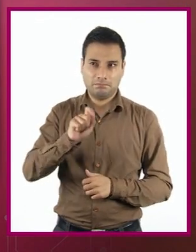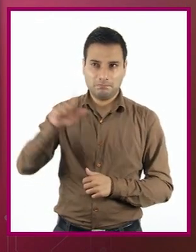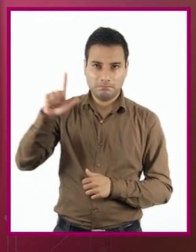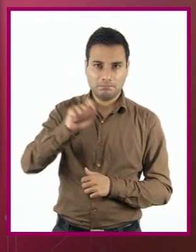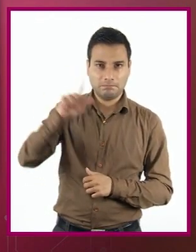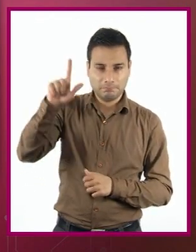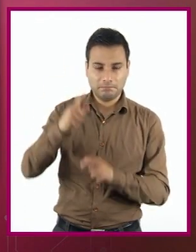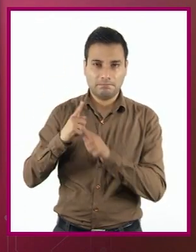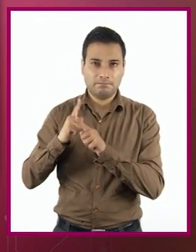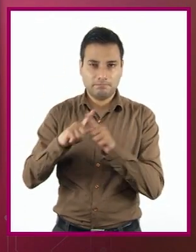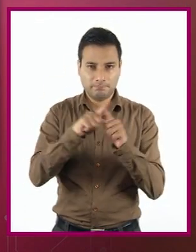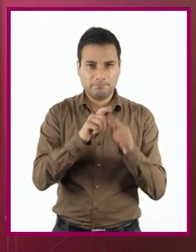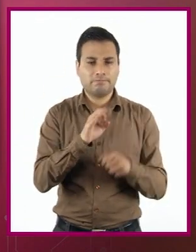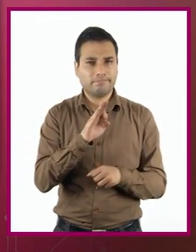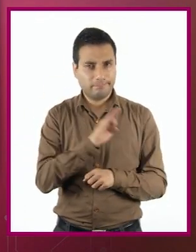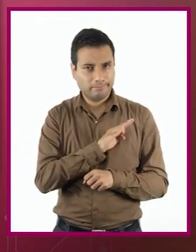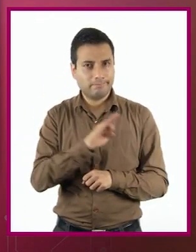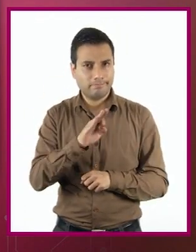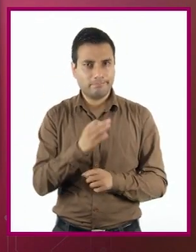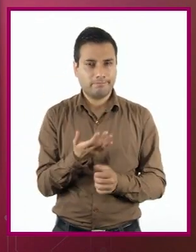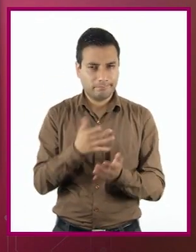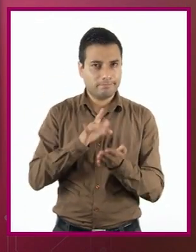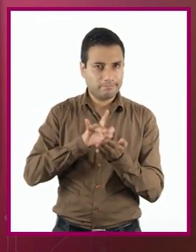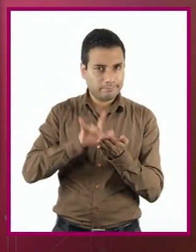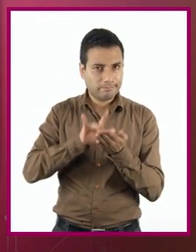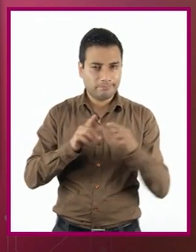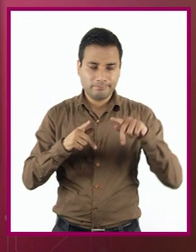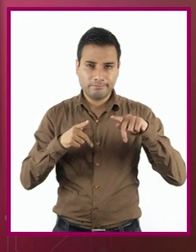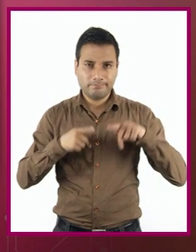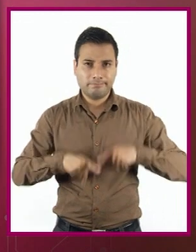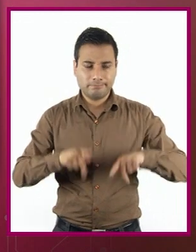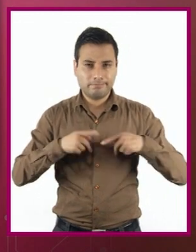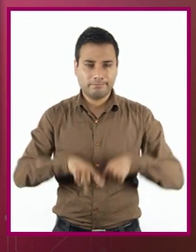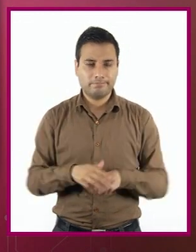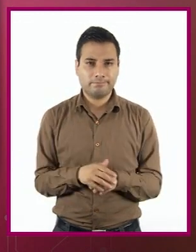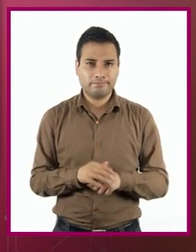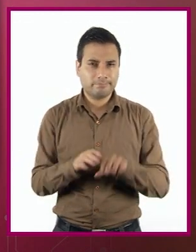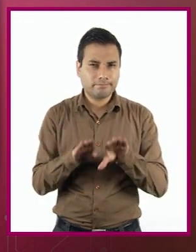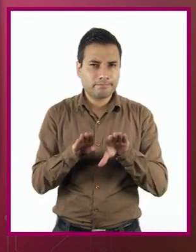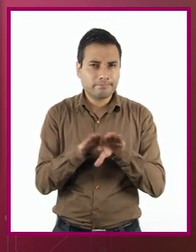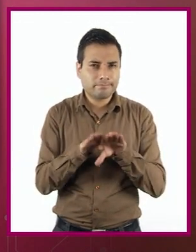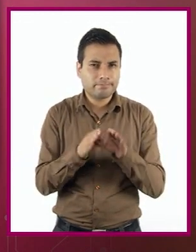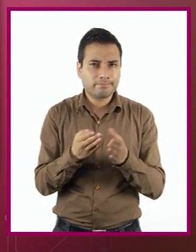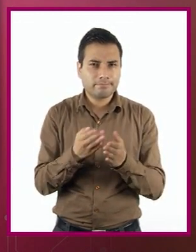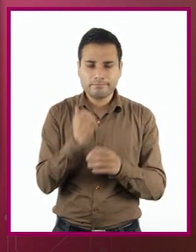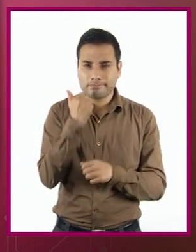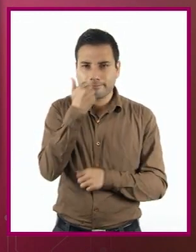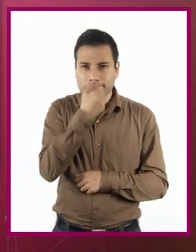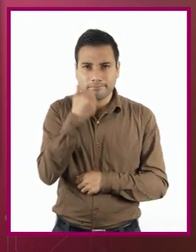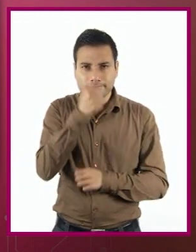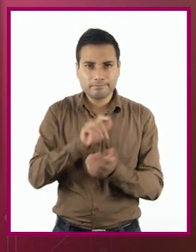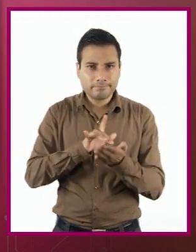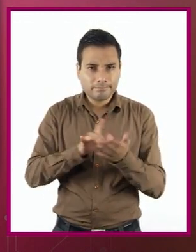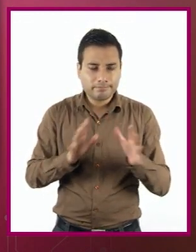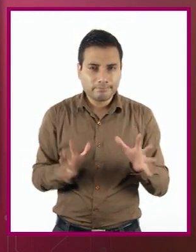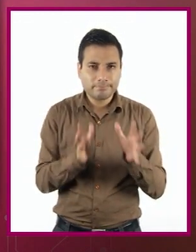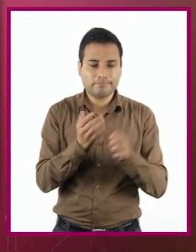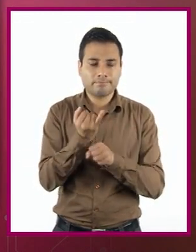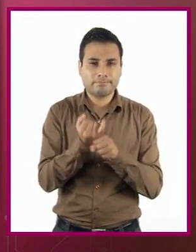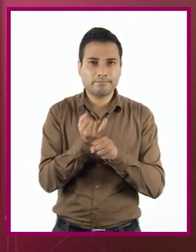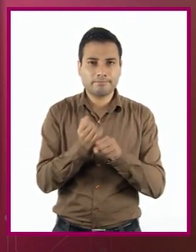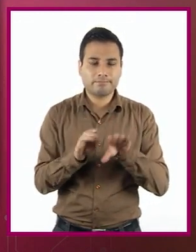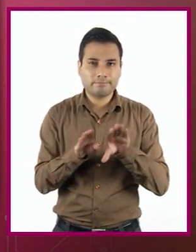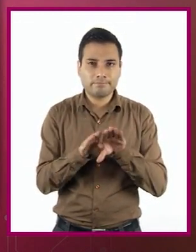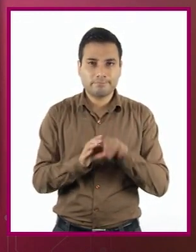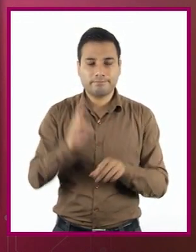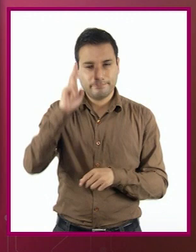investigadores como ustedes pueden hacer contribuciones a la sociedad y cómo han logrado guiar a sus estudiantes en el camino de la investigación.